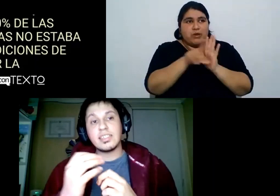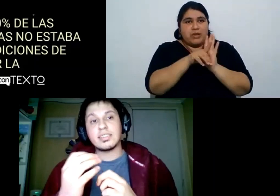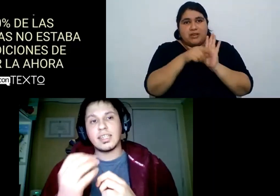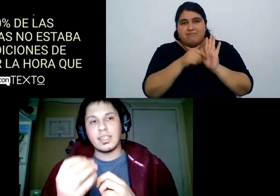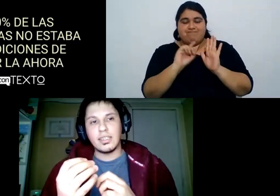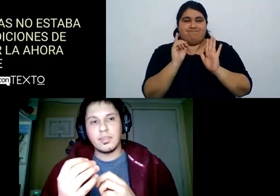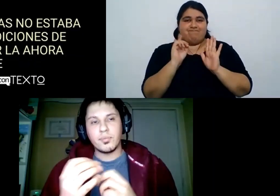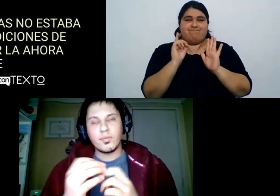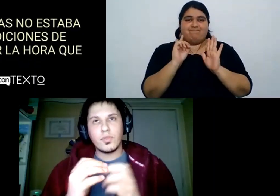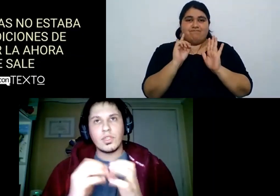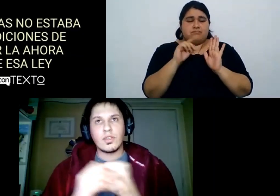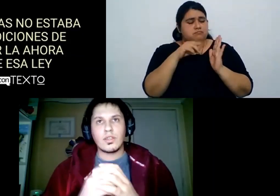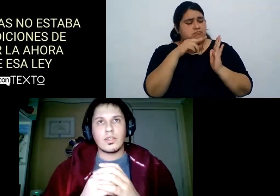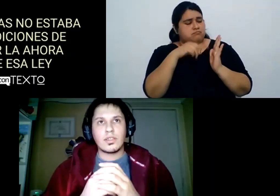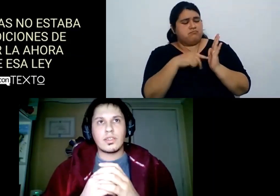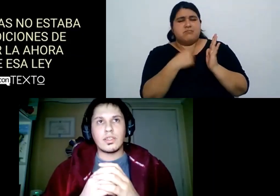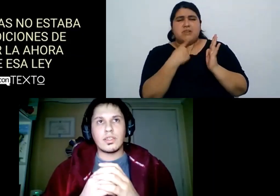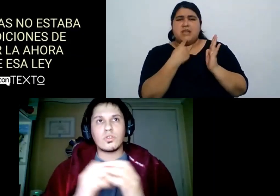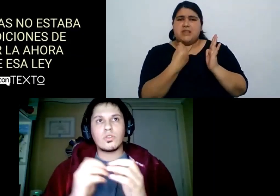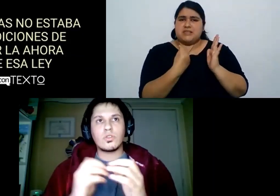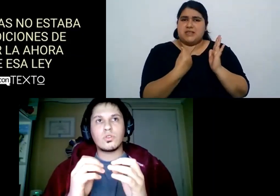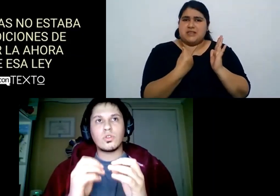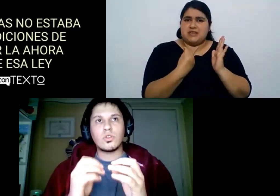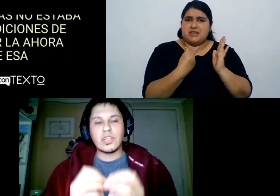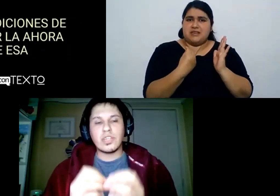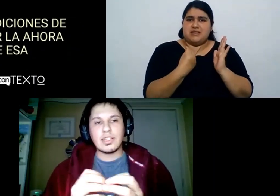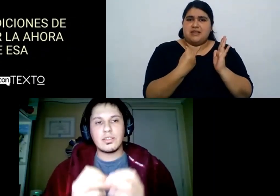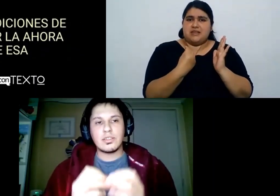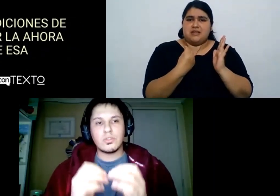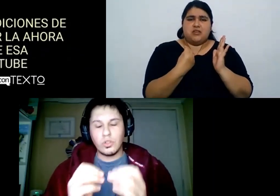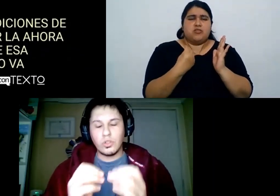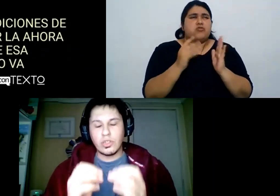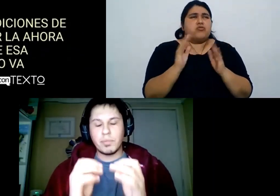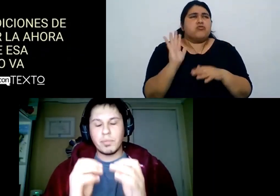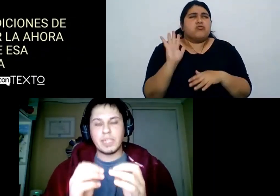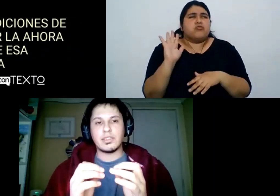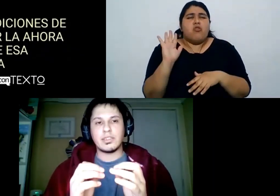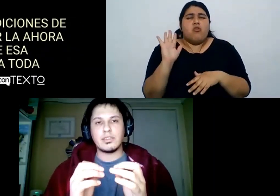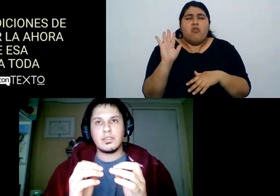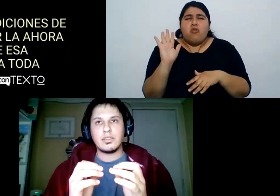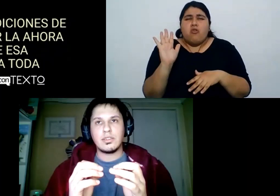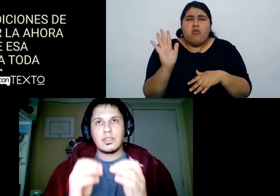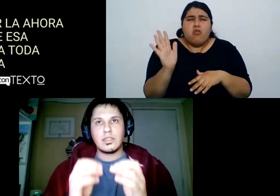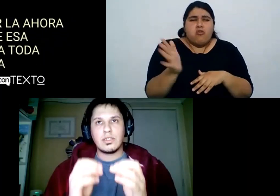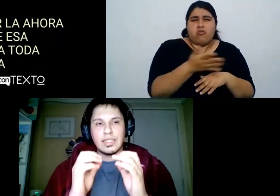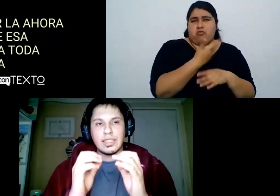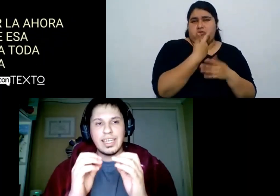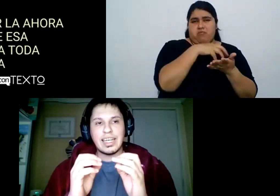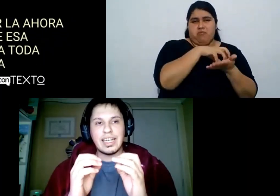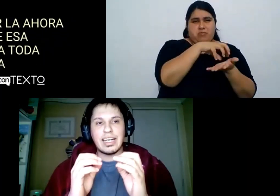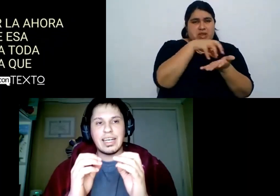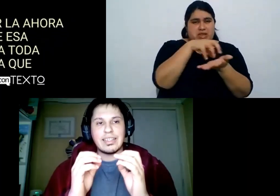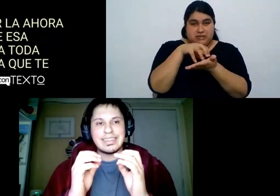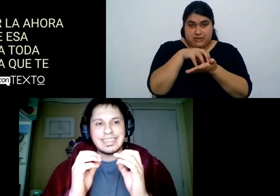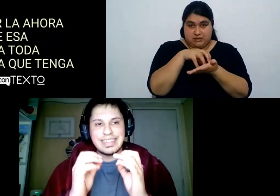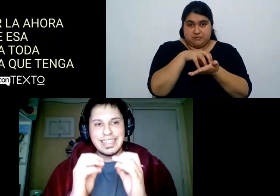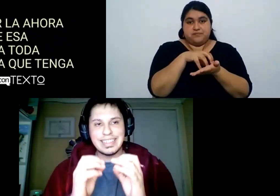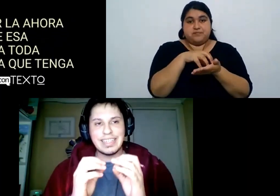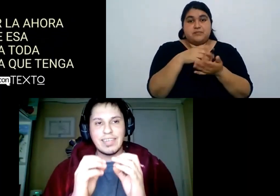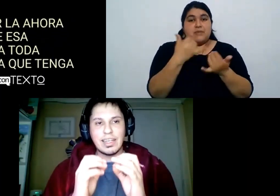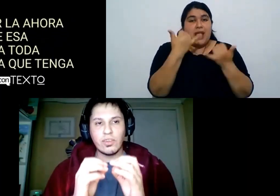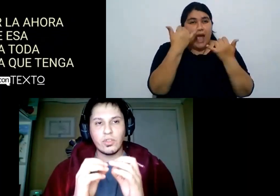dice esa ley? Que toda empresa que tenga